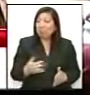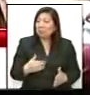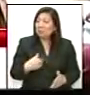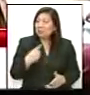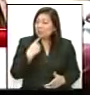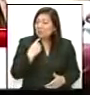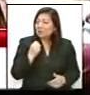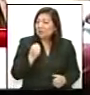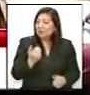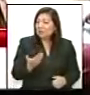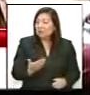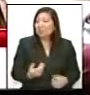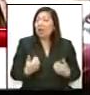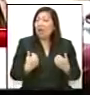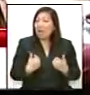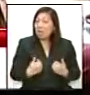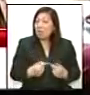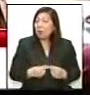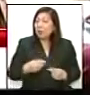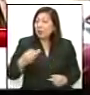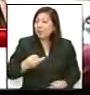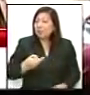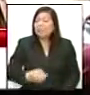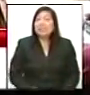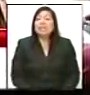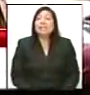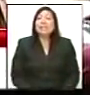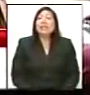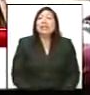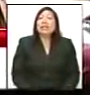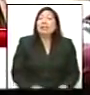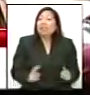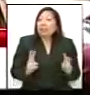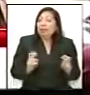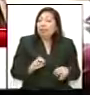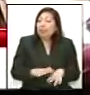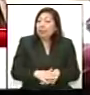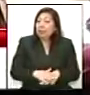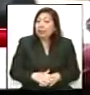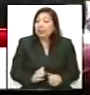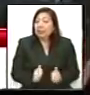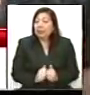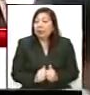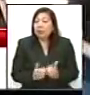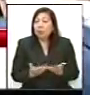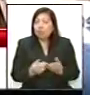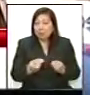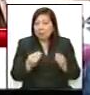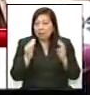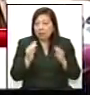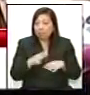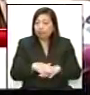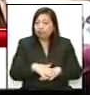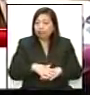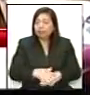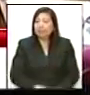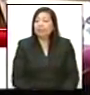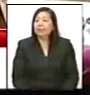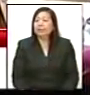de él que es un abogado especialista en temas administrativos, tiene una maestría en Derecho